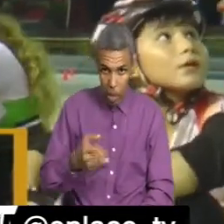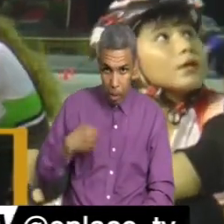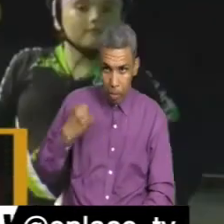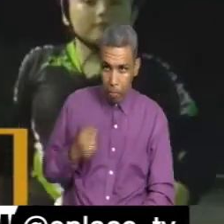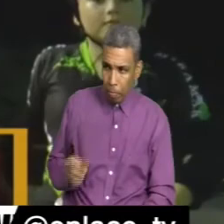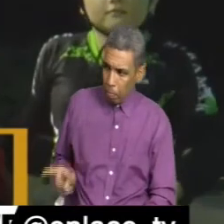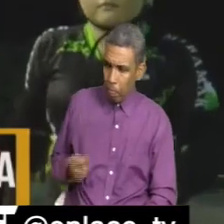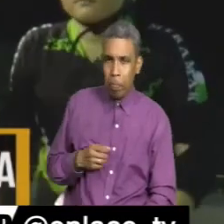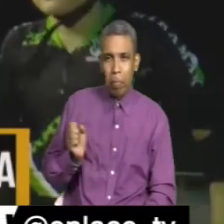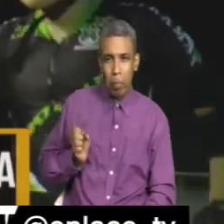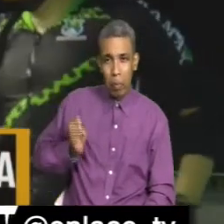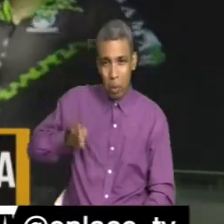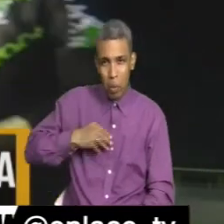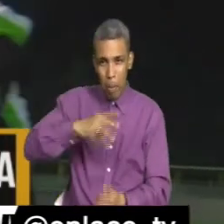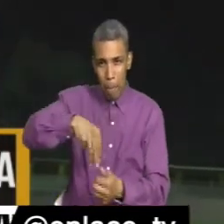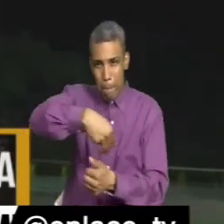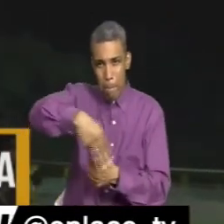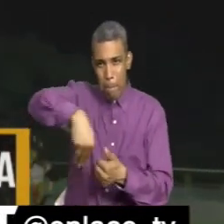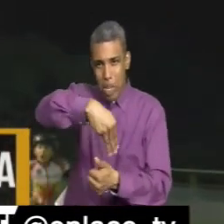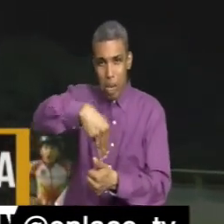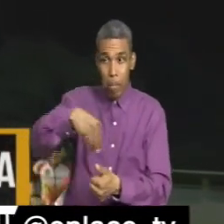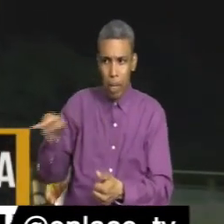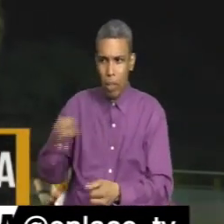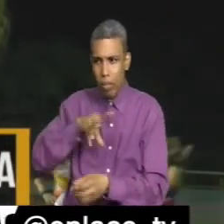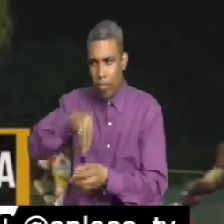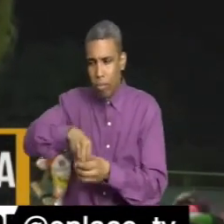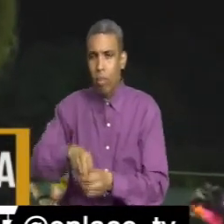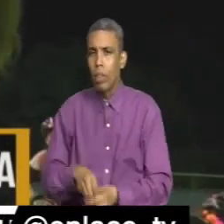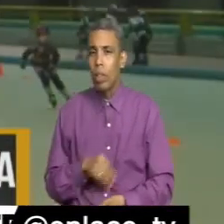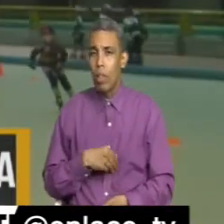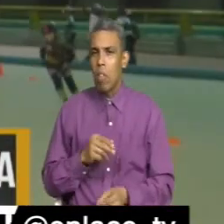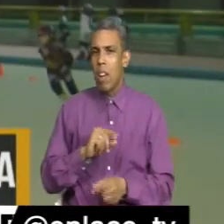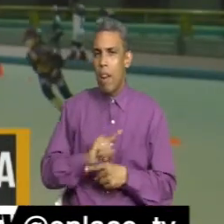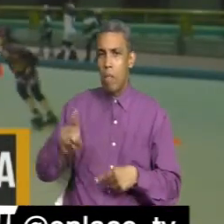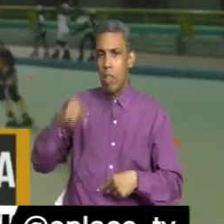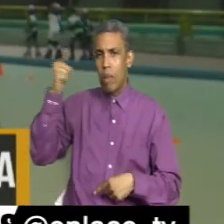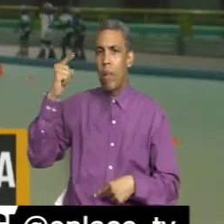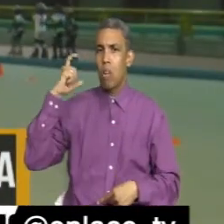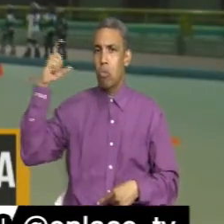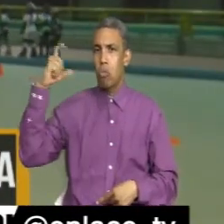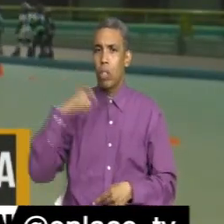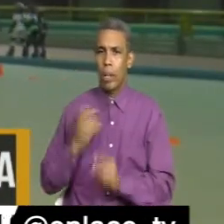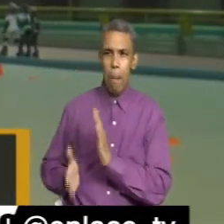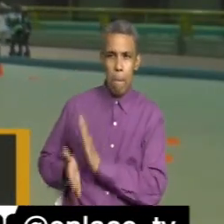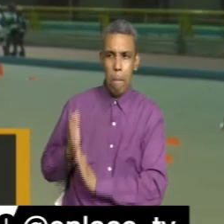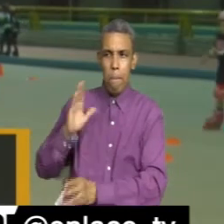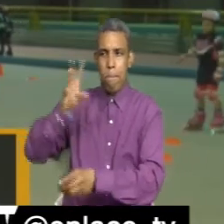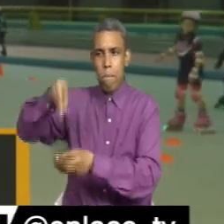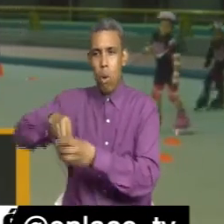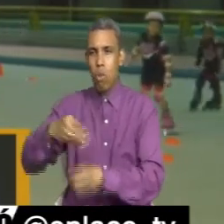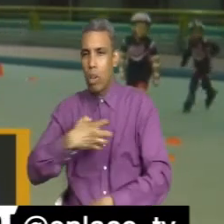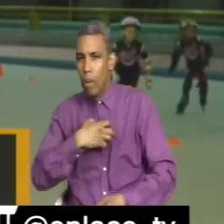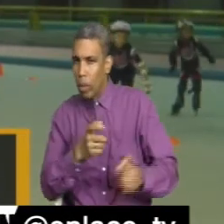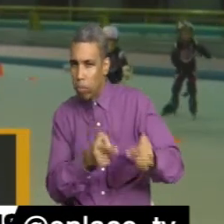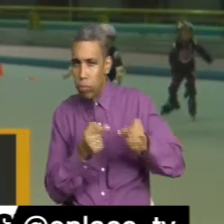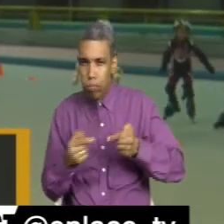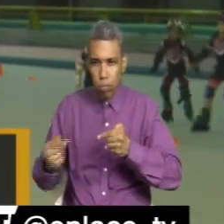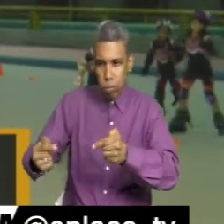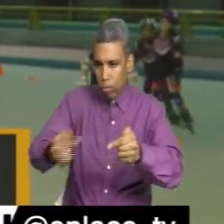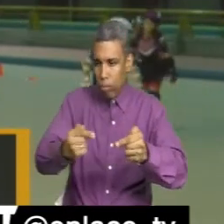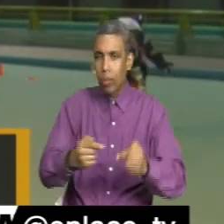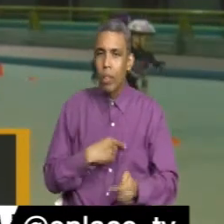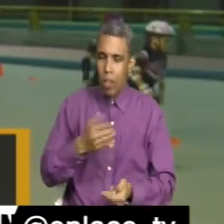Miramar. El próximo fin de semana tienen un gran reto en la ciudad de Cúcuta. Sí, en Cúcuta se va a llevar a cabo la Copa de los Santanderes. En esa copa